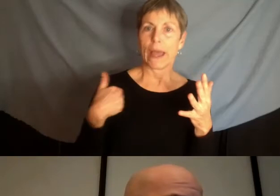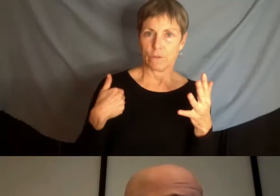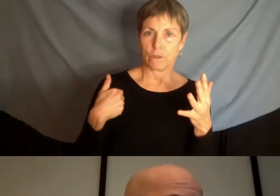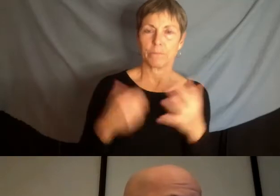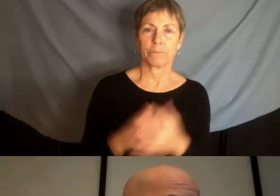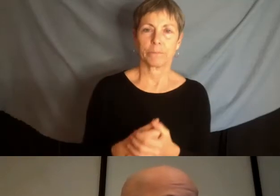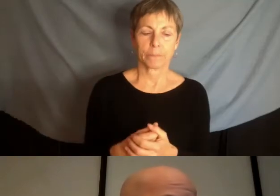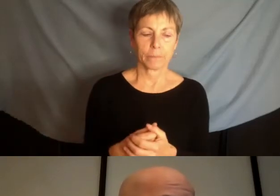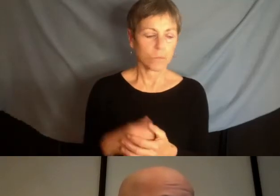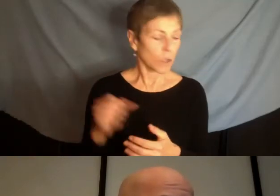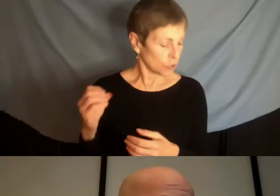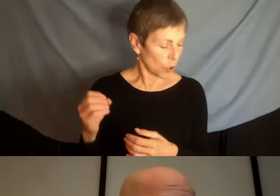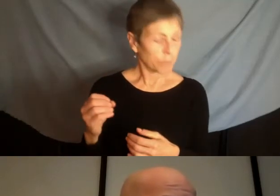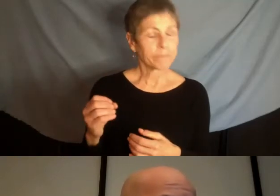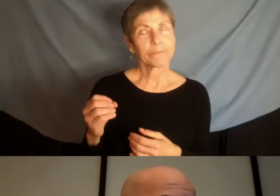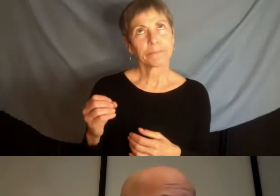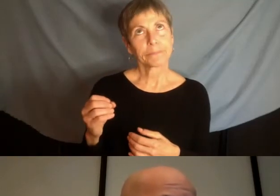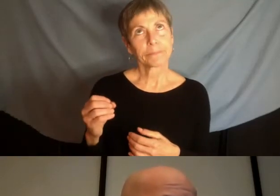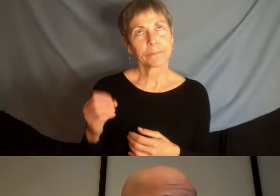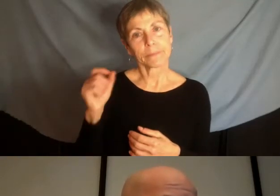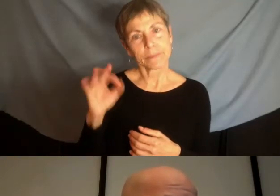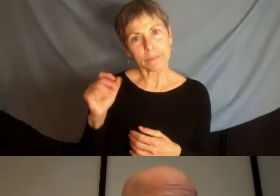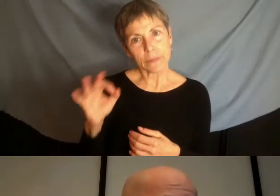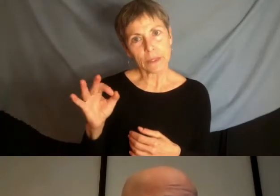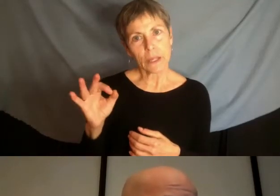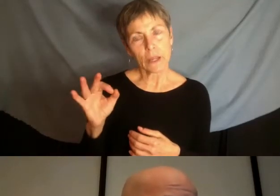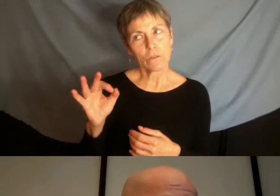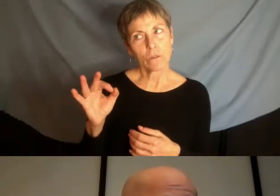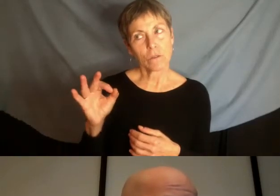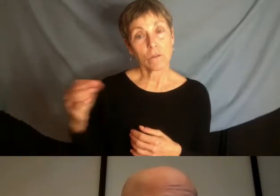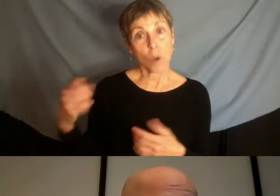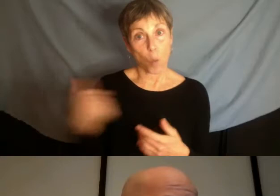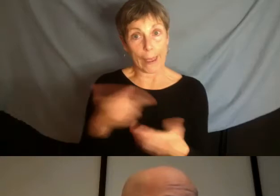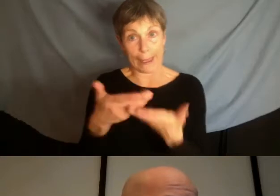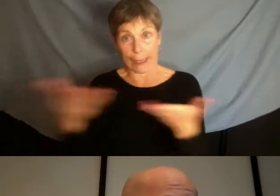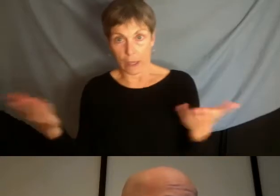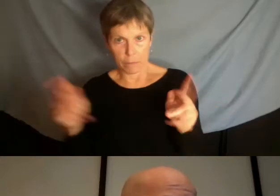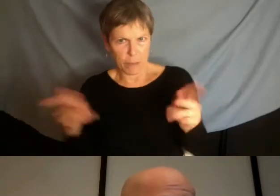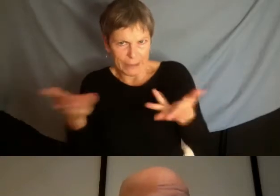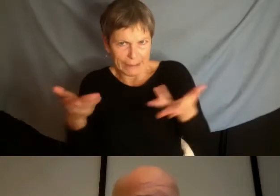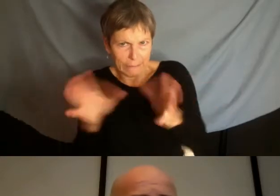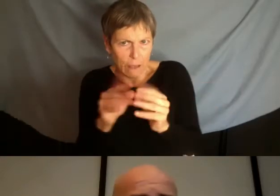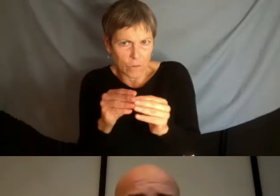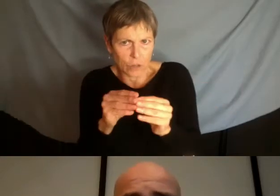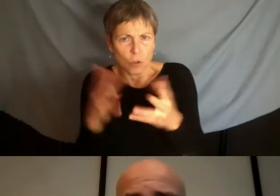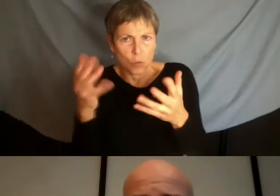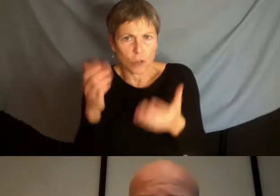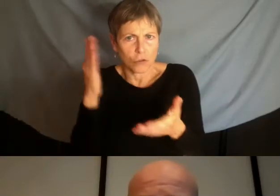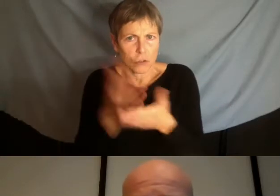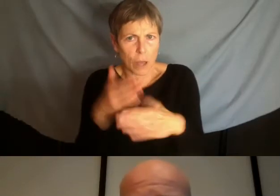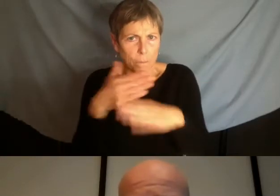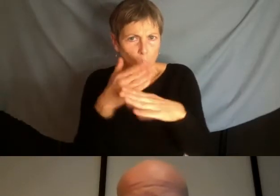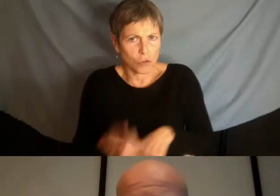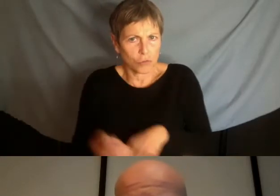tienen, el problema se convierte es que si nosotros como defensores de